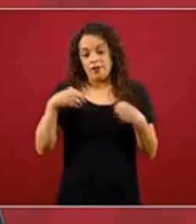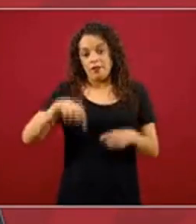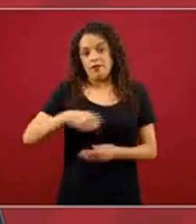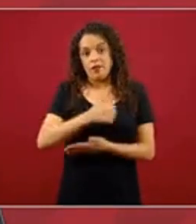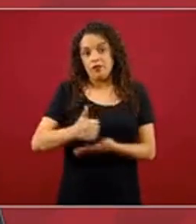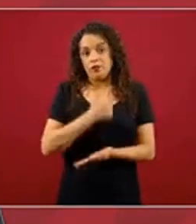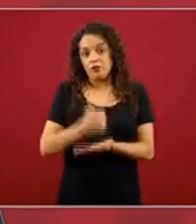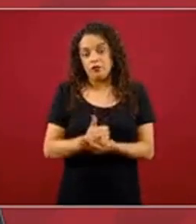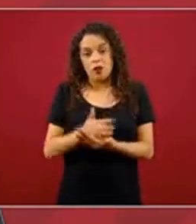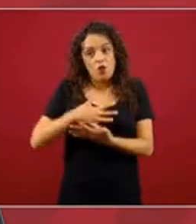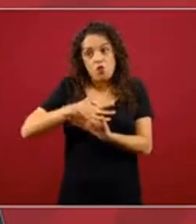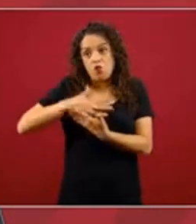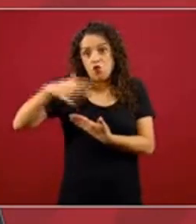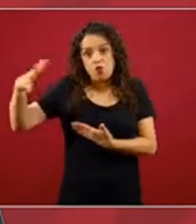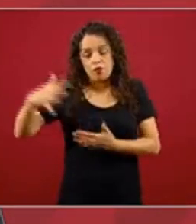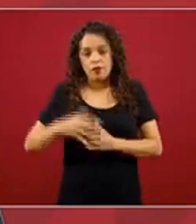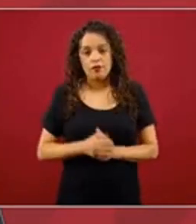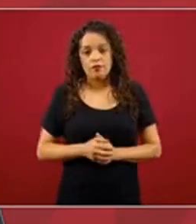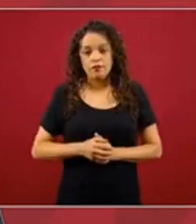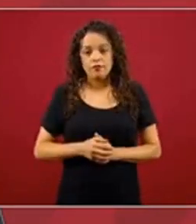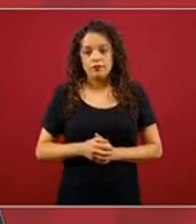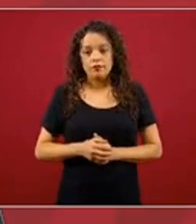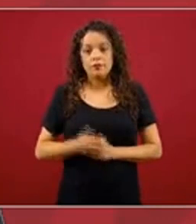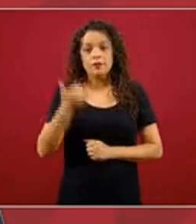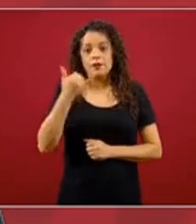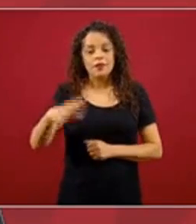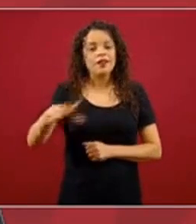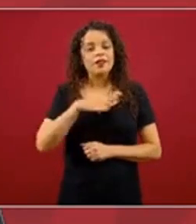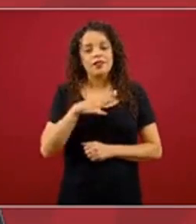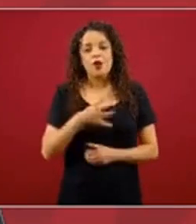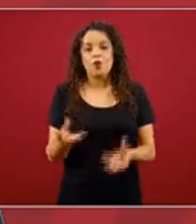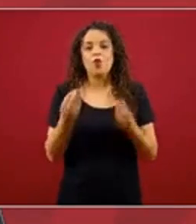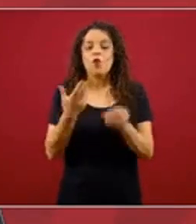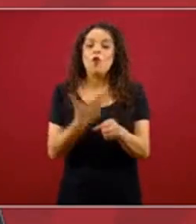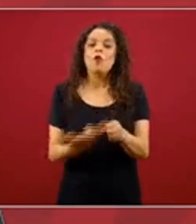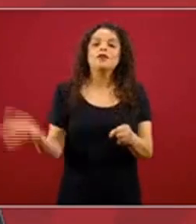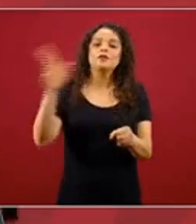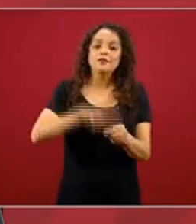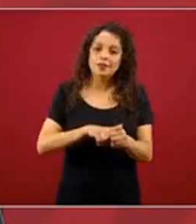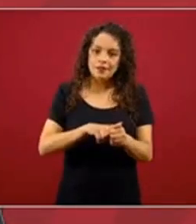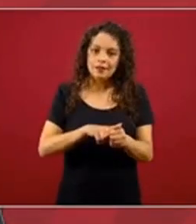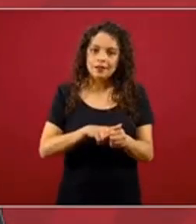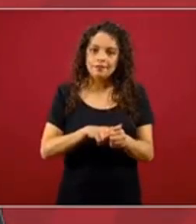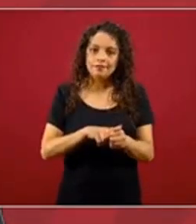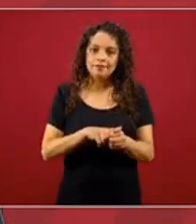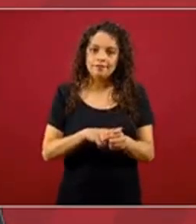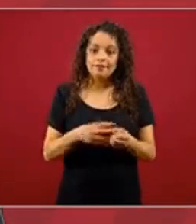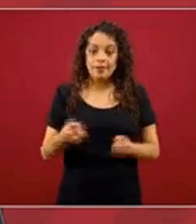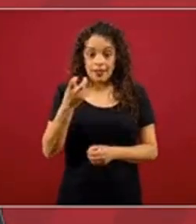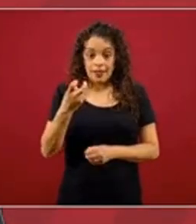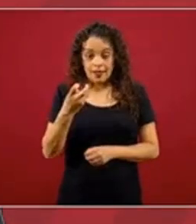además la mayor cantidad de hospitales. Entonces, en la medida en que tiene la